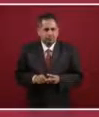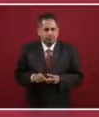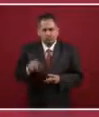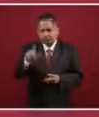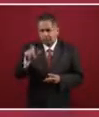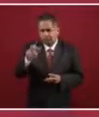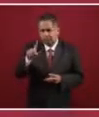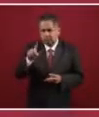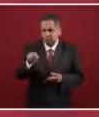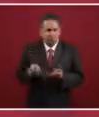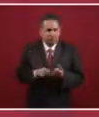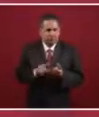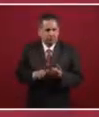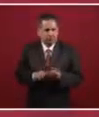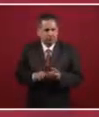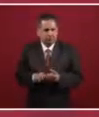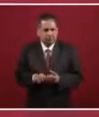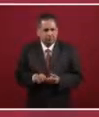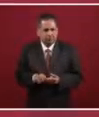Lerdo,